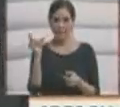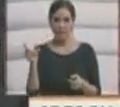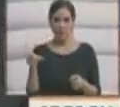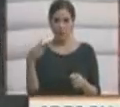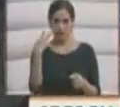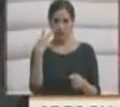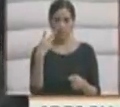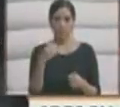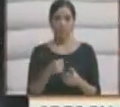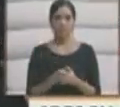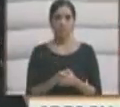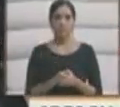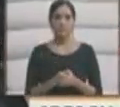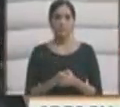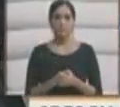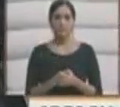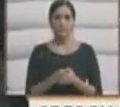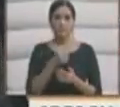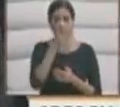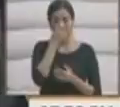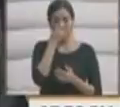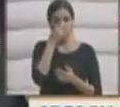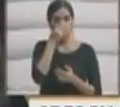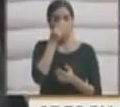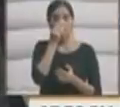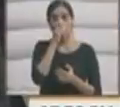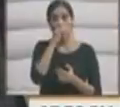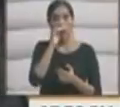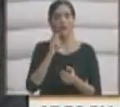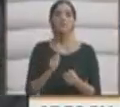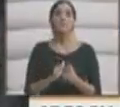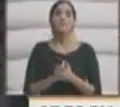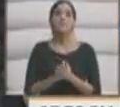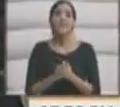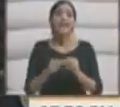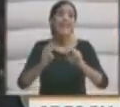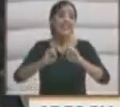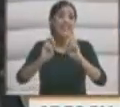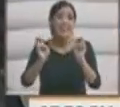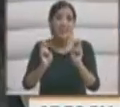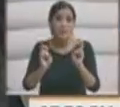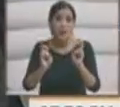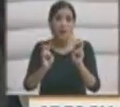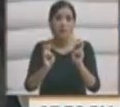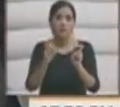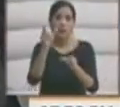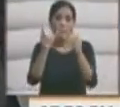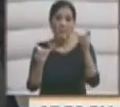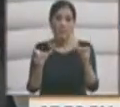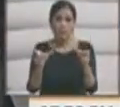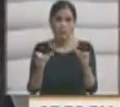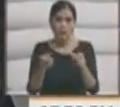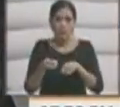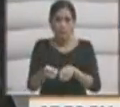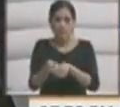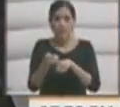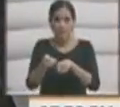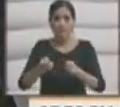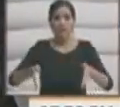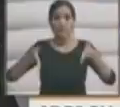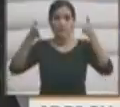preocupa a nuestros usuarios, y es el tema de los conserjes, las conserjes y los conserjes. Hay